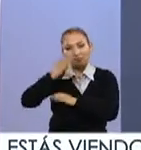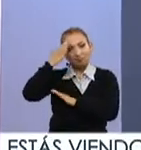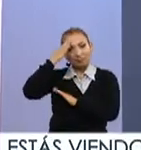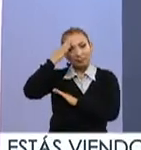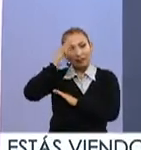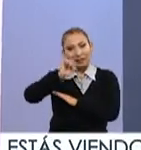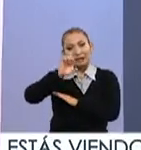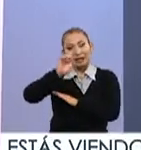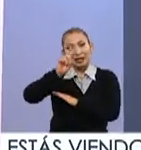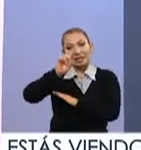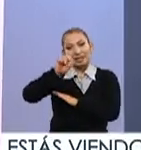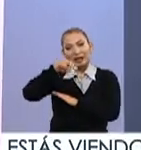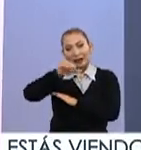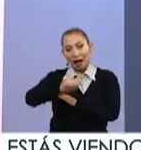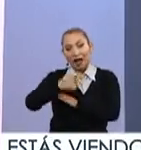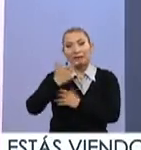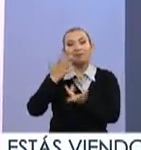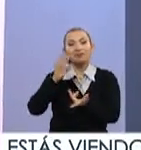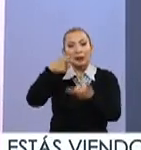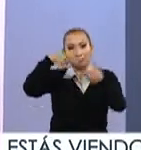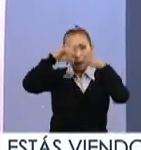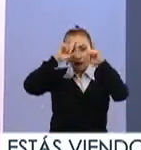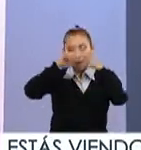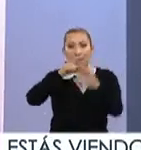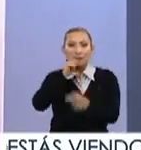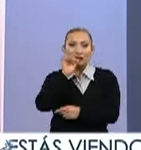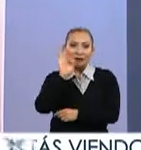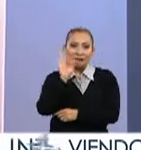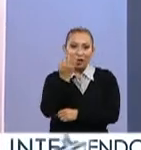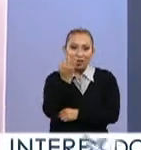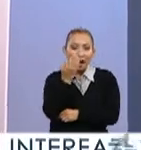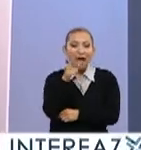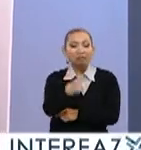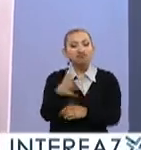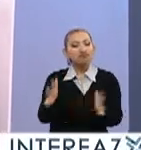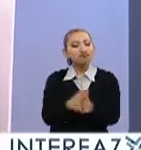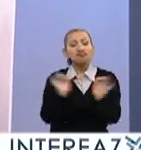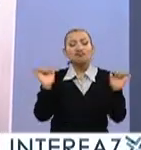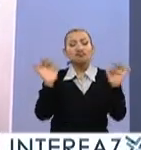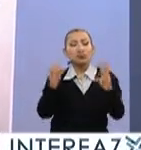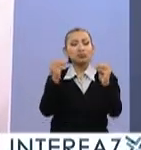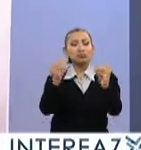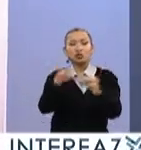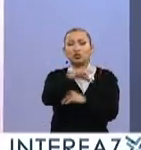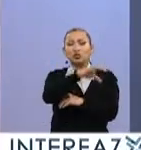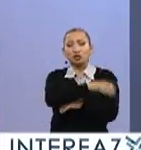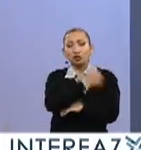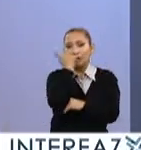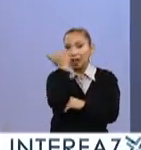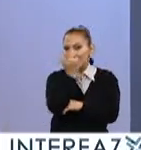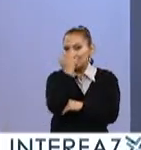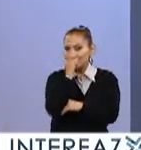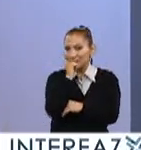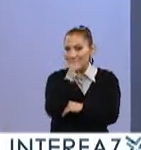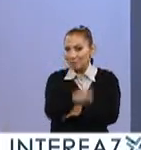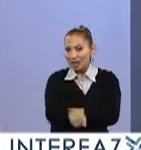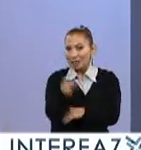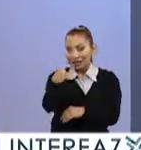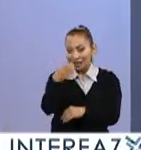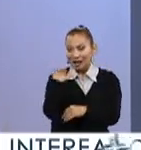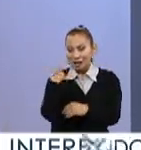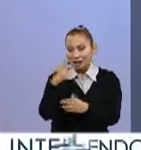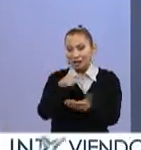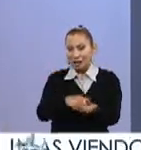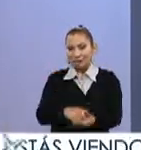por la Secretaría de la Defensa Nacional, la Secretaría de Marina y la Policía Federal, donde participaron muchos de los estudiantes también de